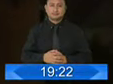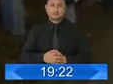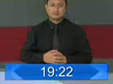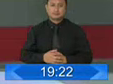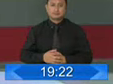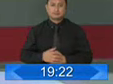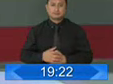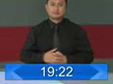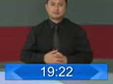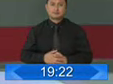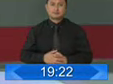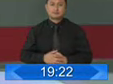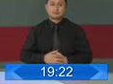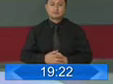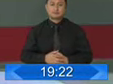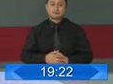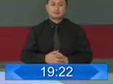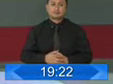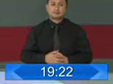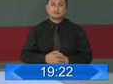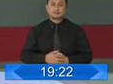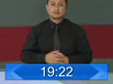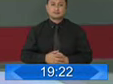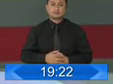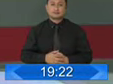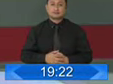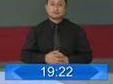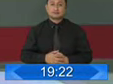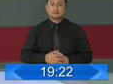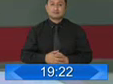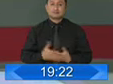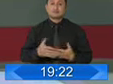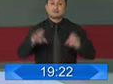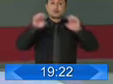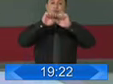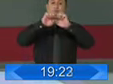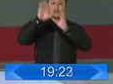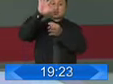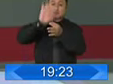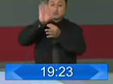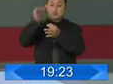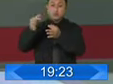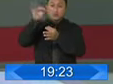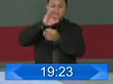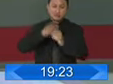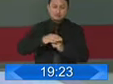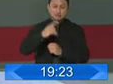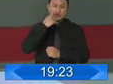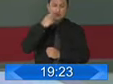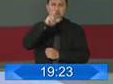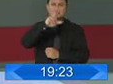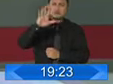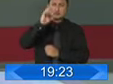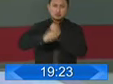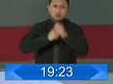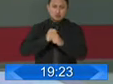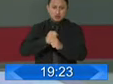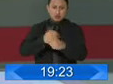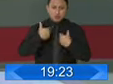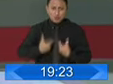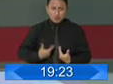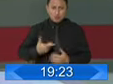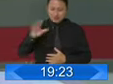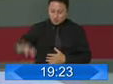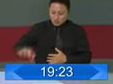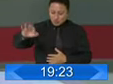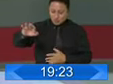Moreira. En la zanja de una bananera encontraron el cuerpo sin vida de un hombre de 35 años de edad, quien presentaba varias heridas